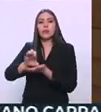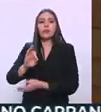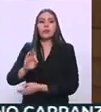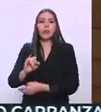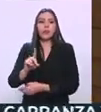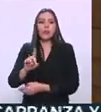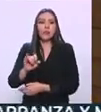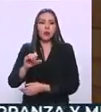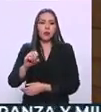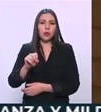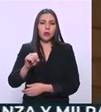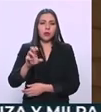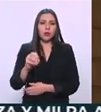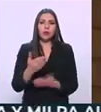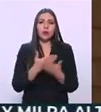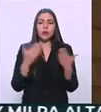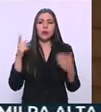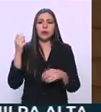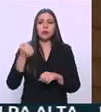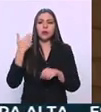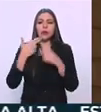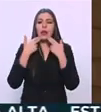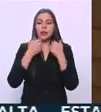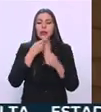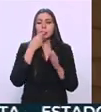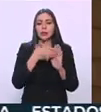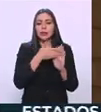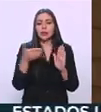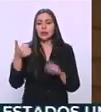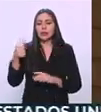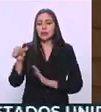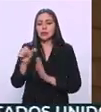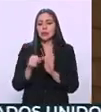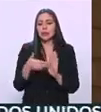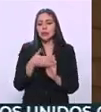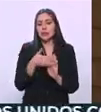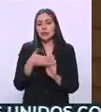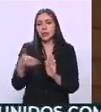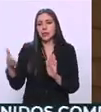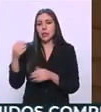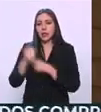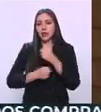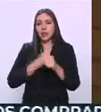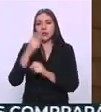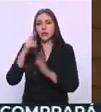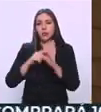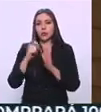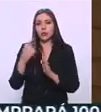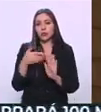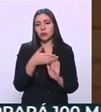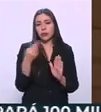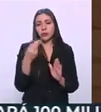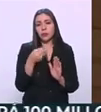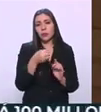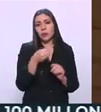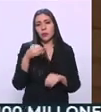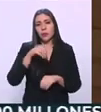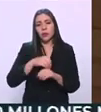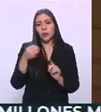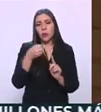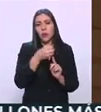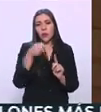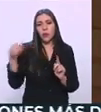Público estableció un periodo de 6 meses en 2021, en el cual vamos a tener que ordenar todo esto, establecer